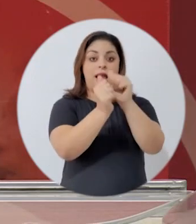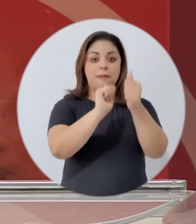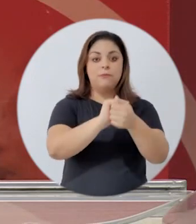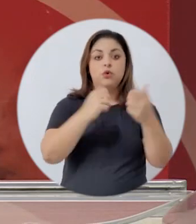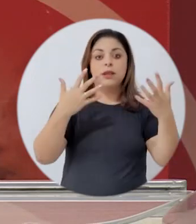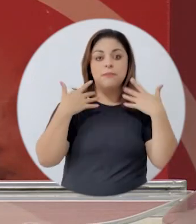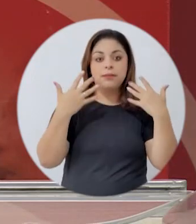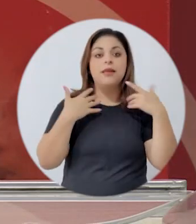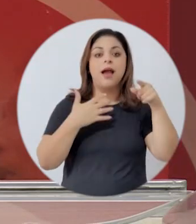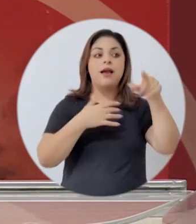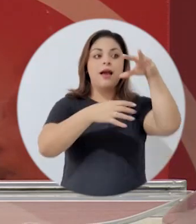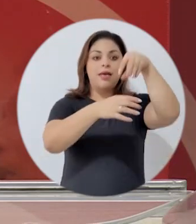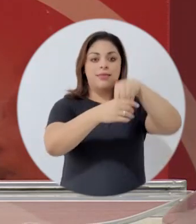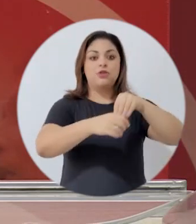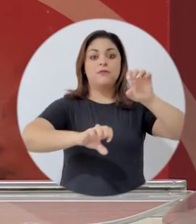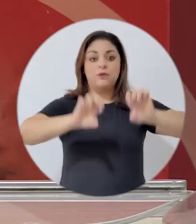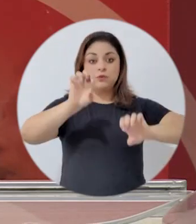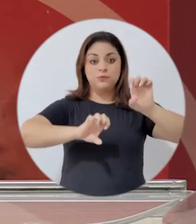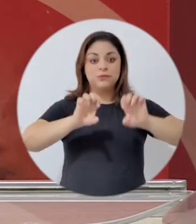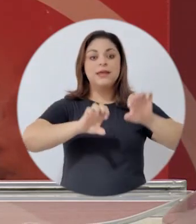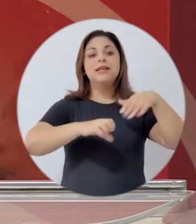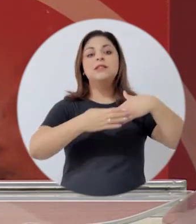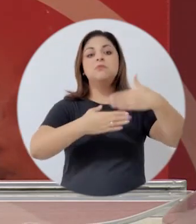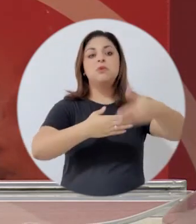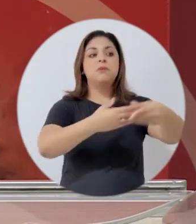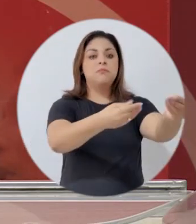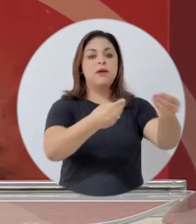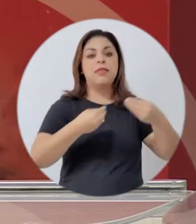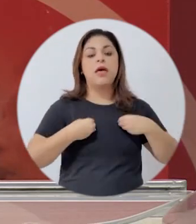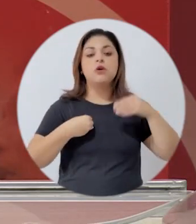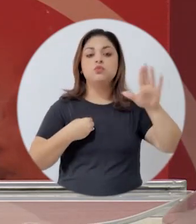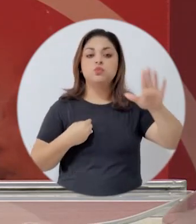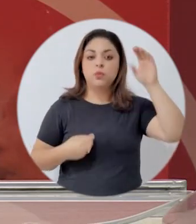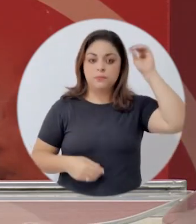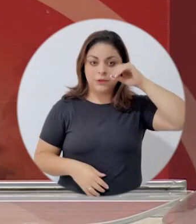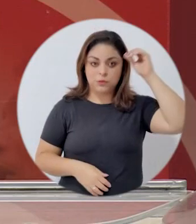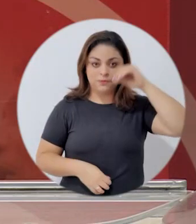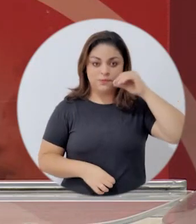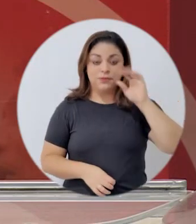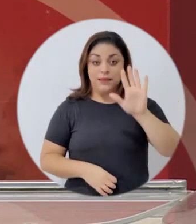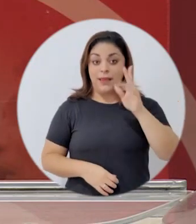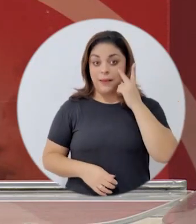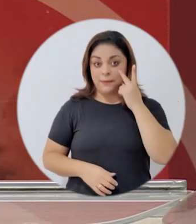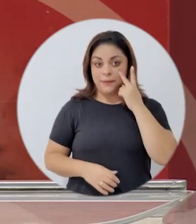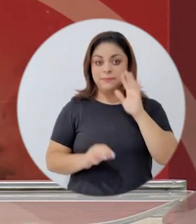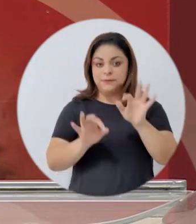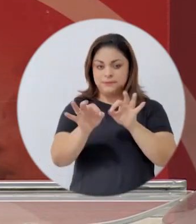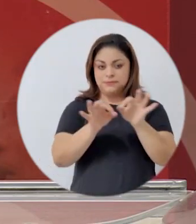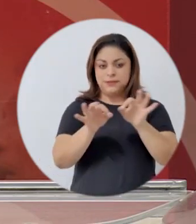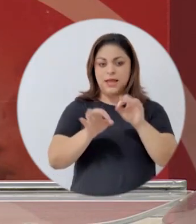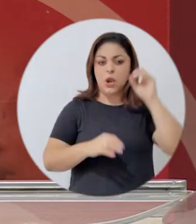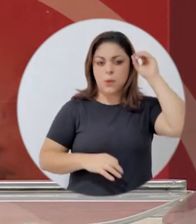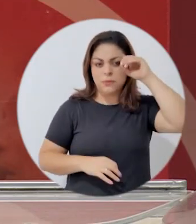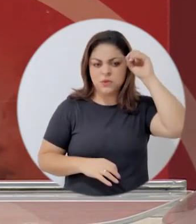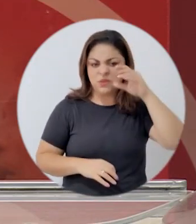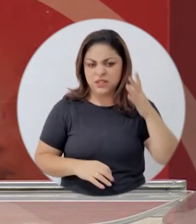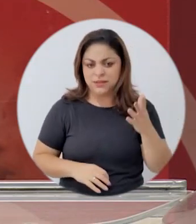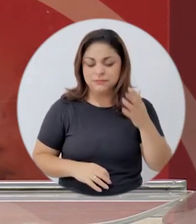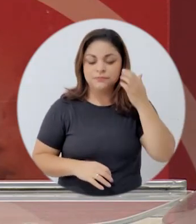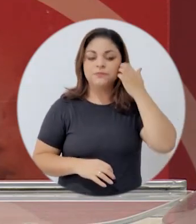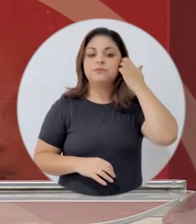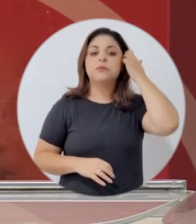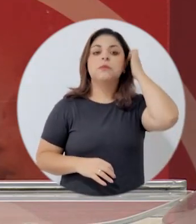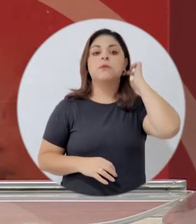habilitados para poder evaluarte y que te entreguen lo que se llama una opinión. Y creo que nada más voy a tomar un espacio para explicar esa